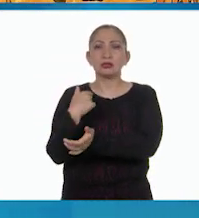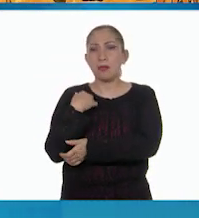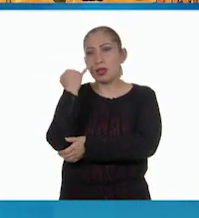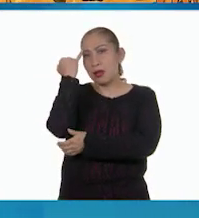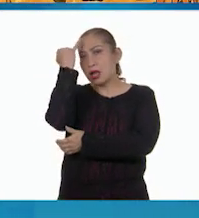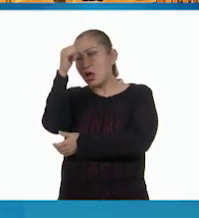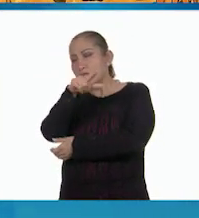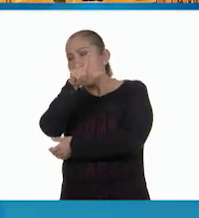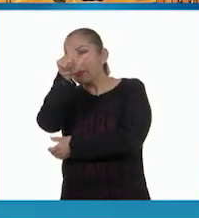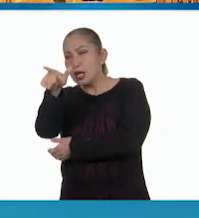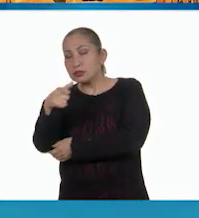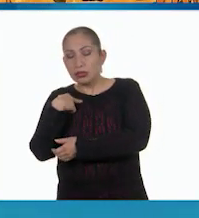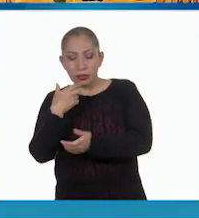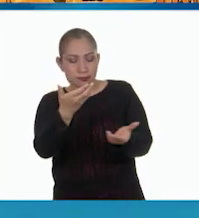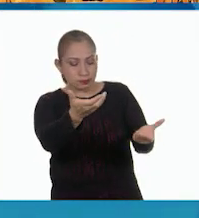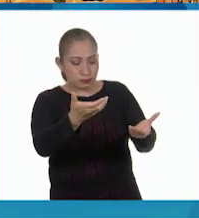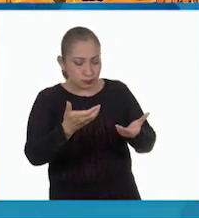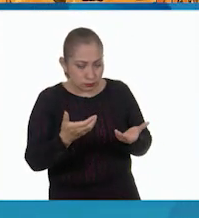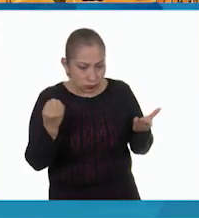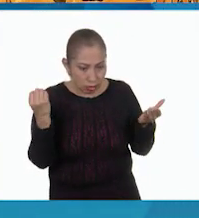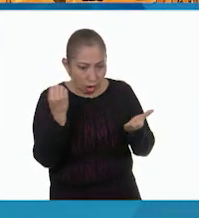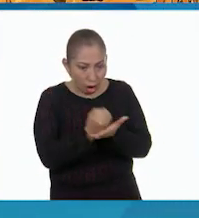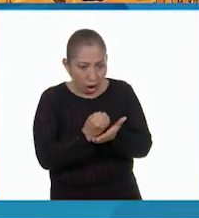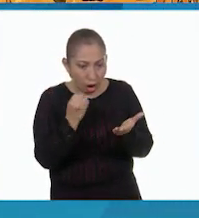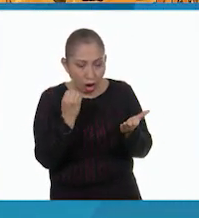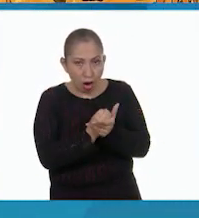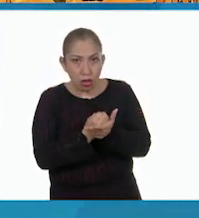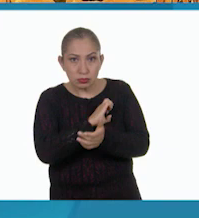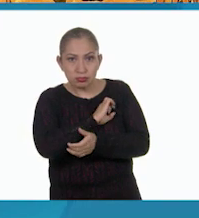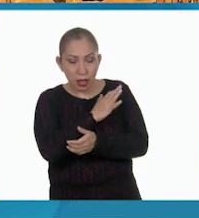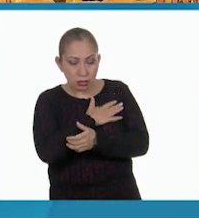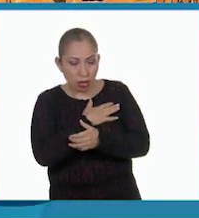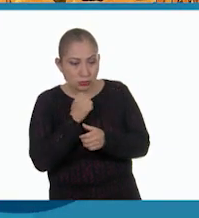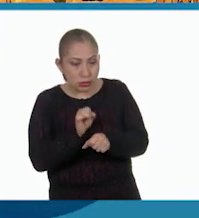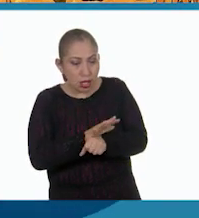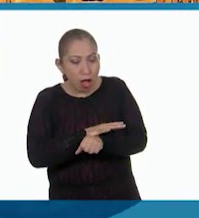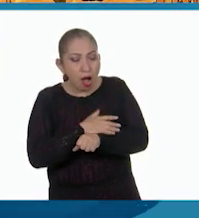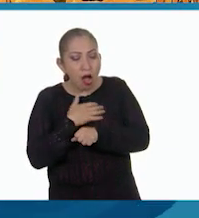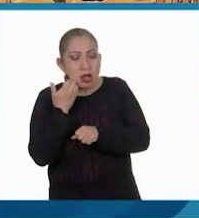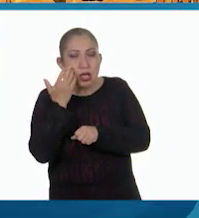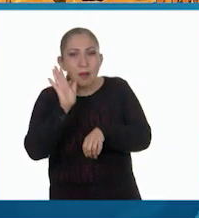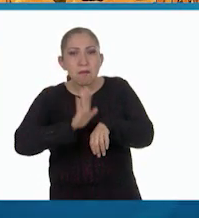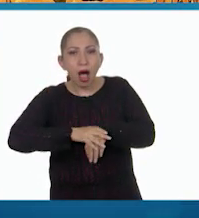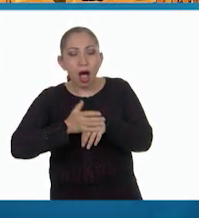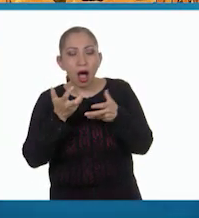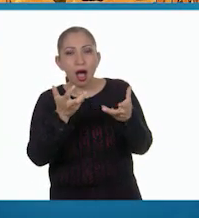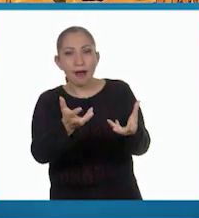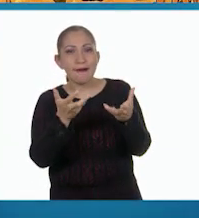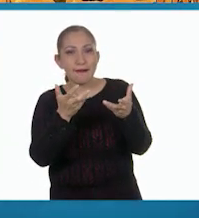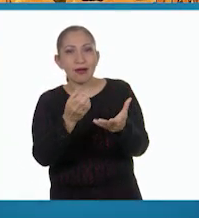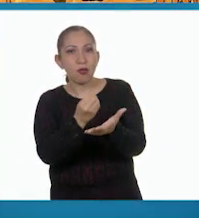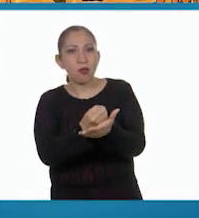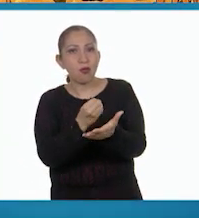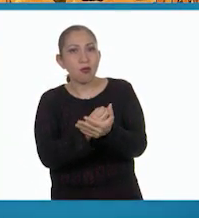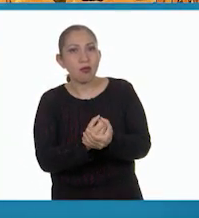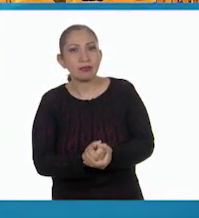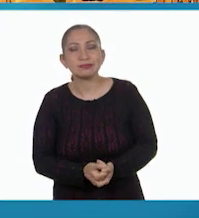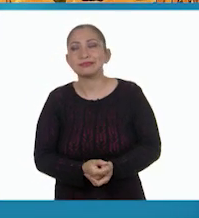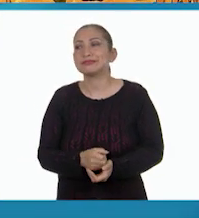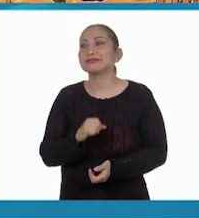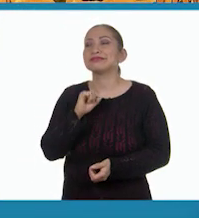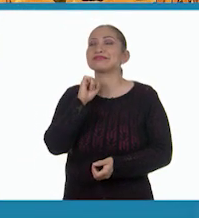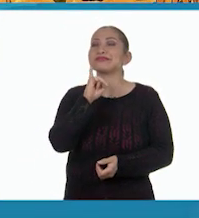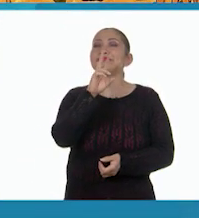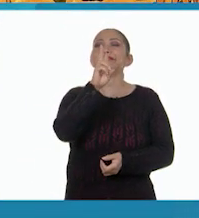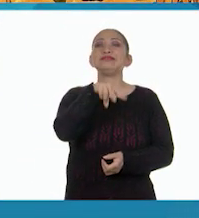que después de ver los regalos de oro, los españoles se emocionaron con la idea de obtener más riquezas, ¿no, verdad?